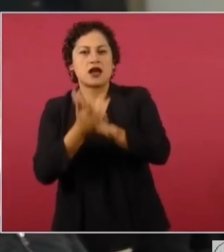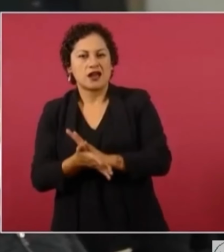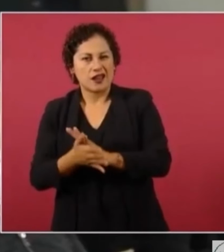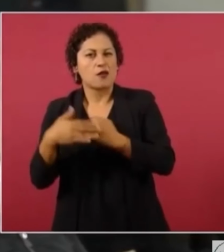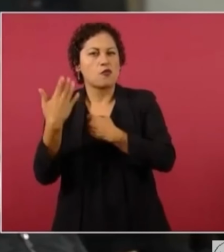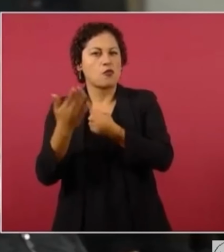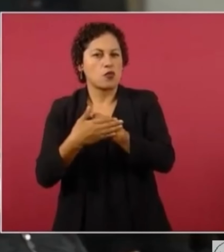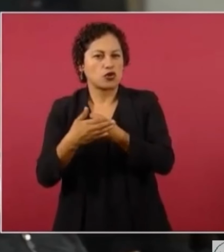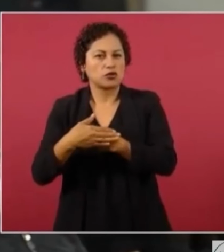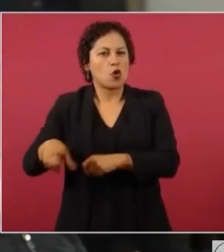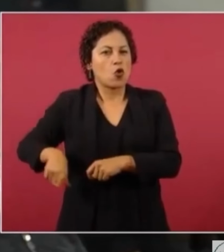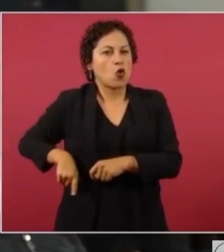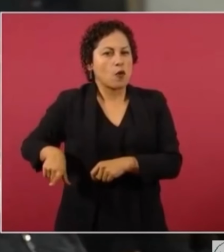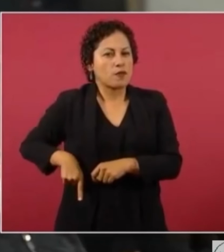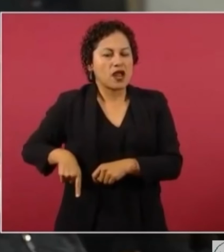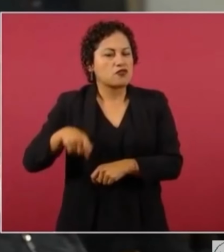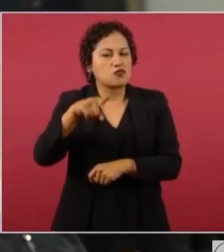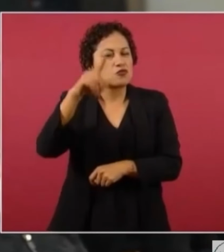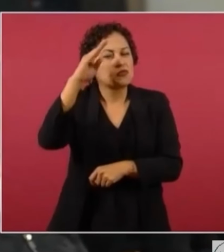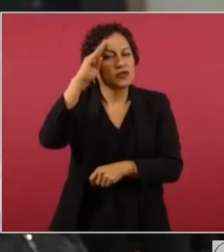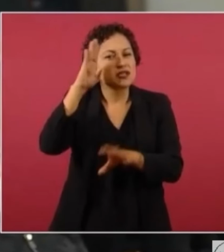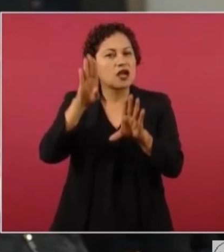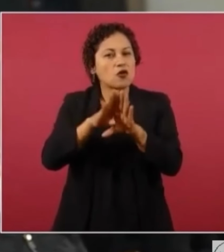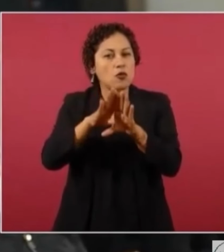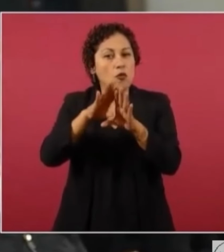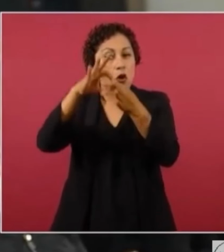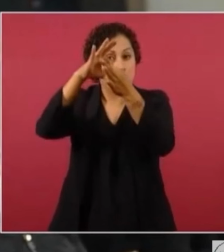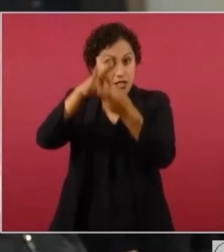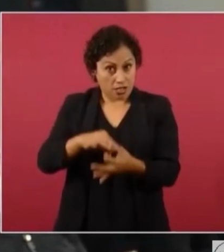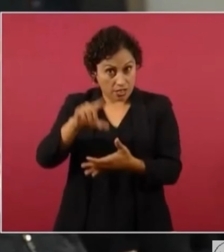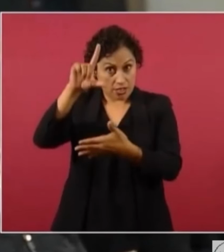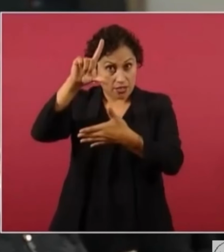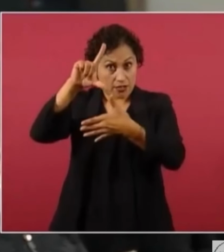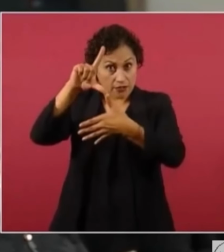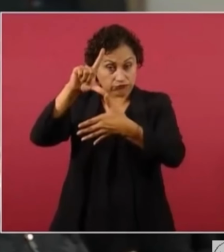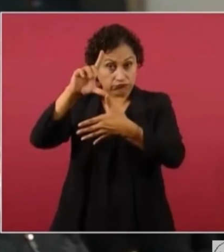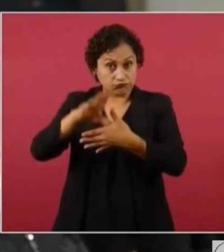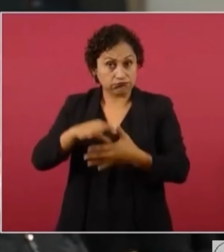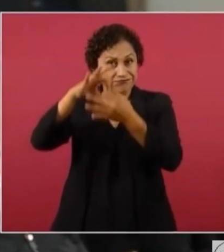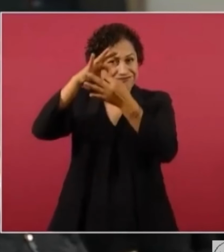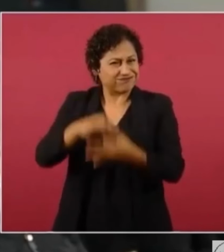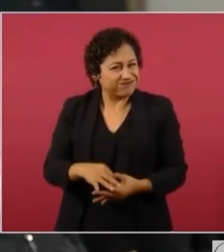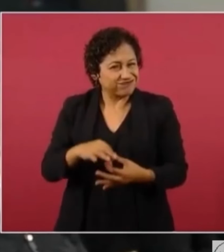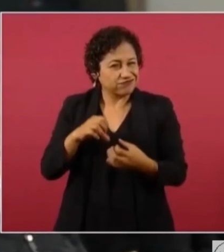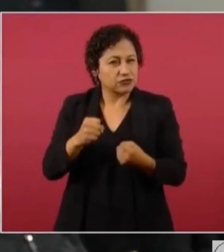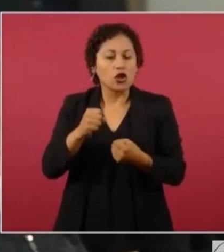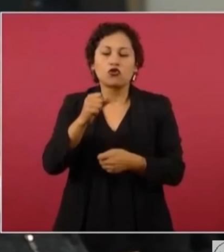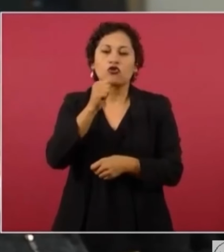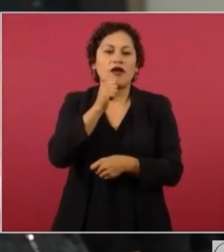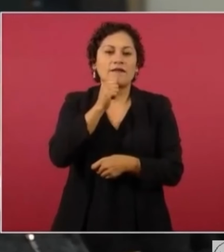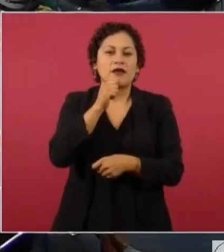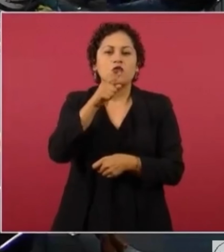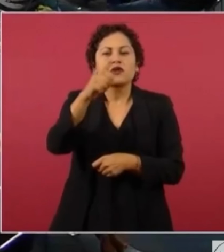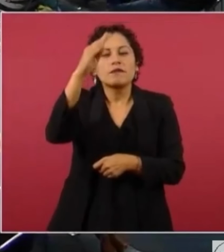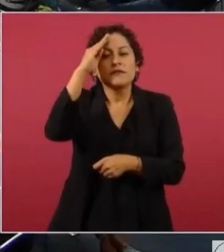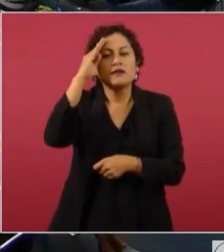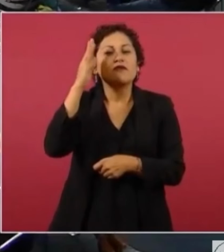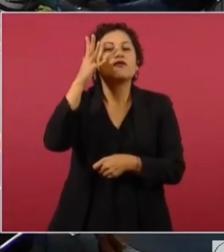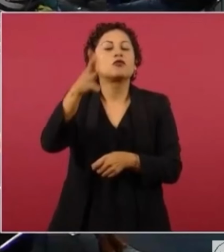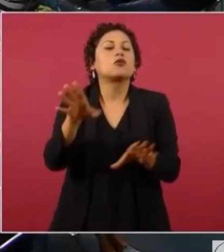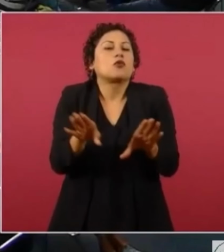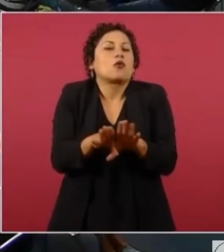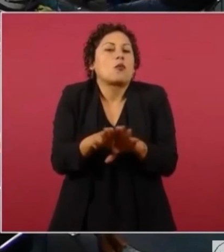garantizar ese sueño, esa meta que a día de hoy en América Latina sigue sin materializarse en toda su capacidad? Muchas gracias.